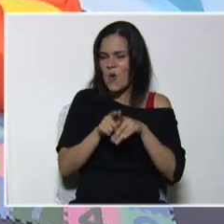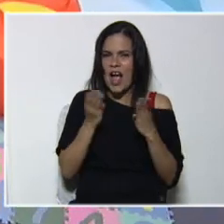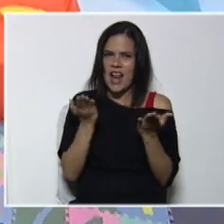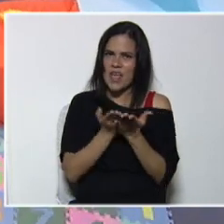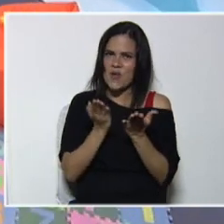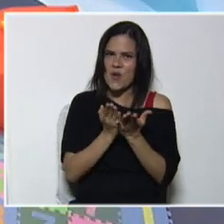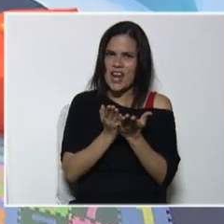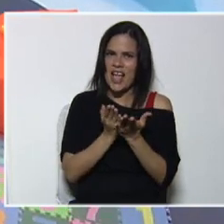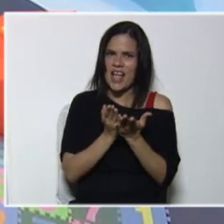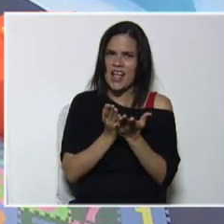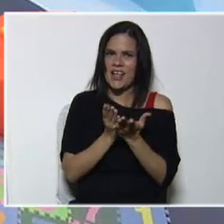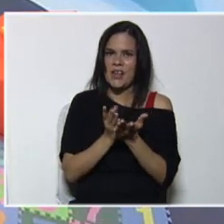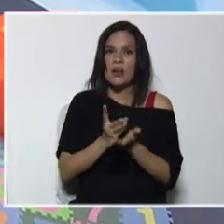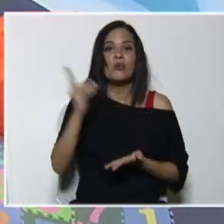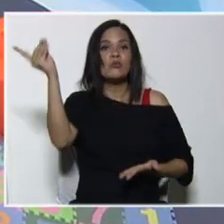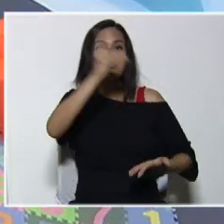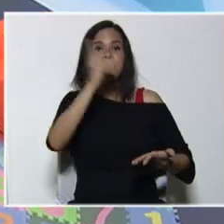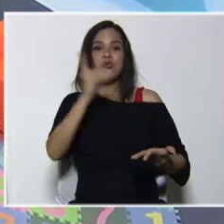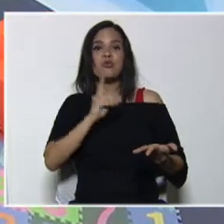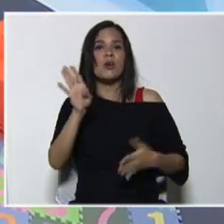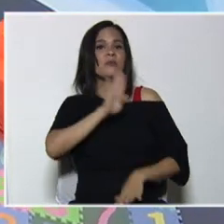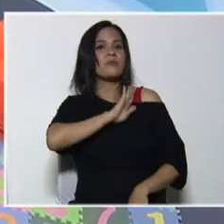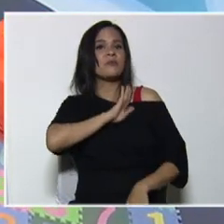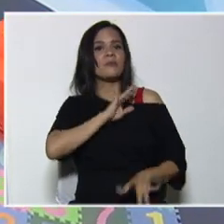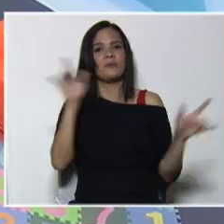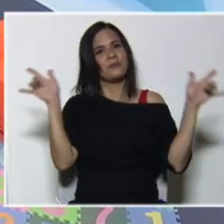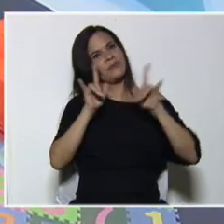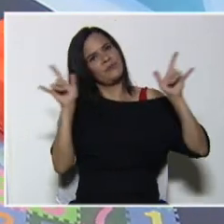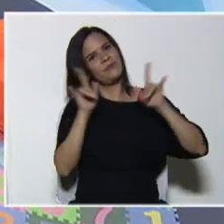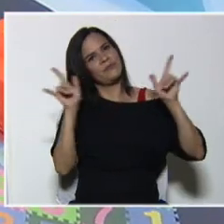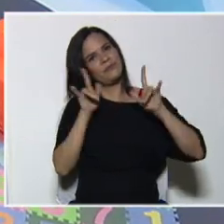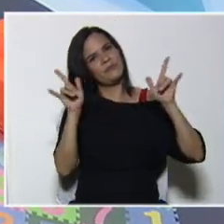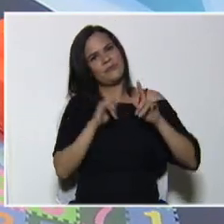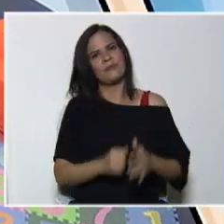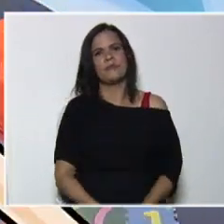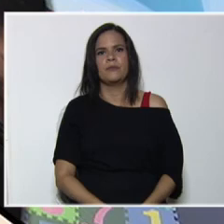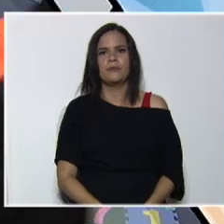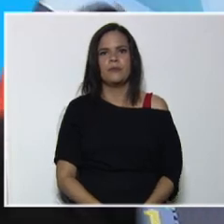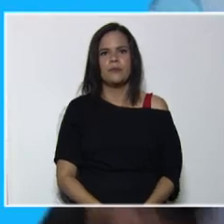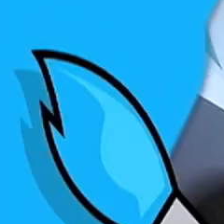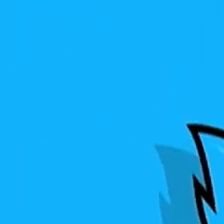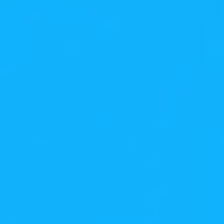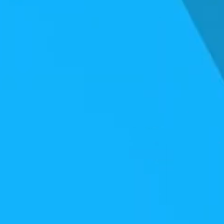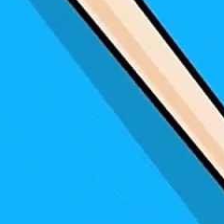Familia, Una Escuela. ¡Dibújame! ¡Hasta mañana!